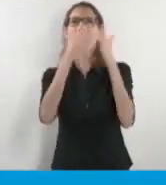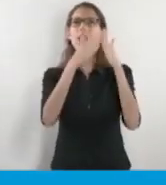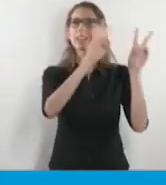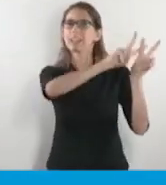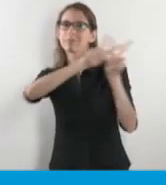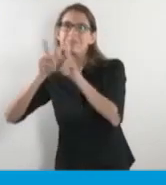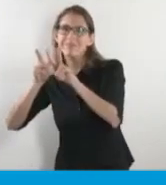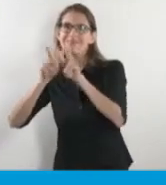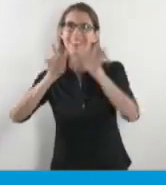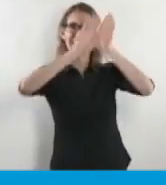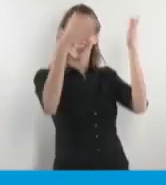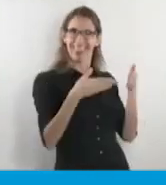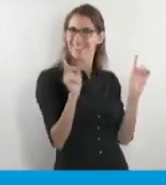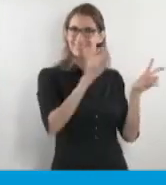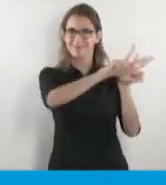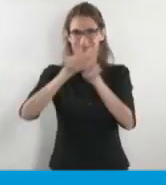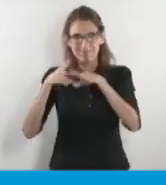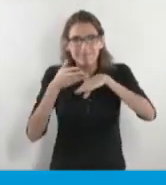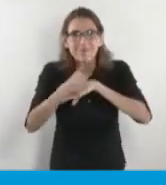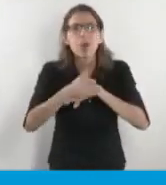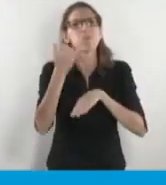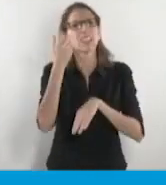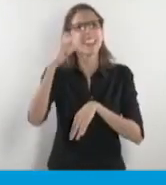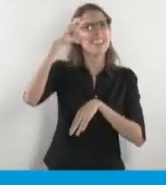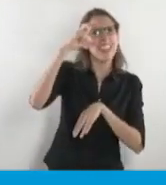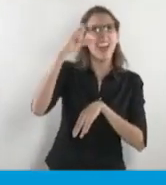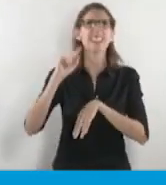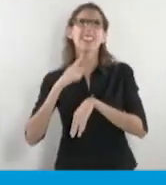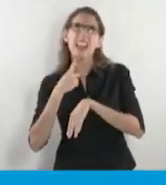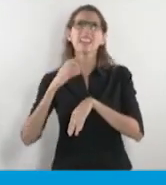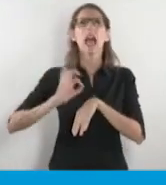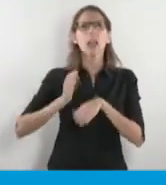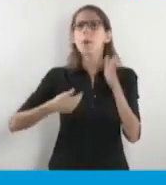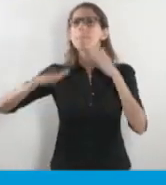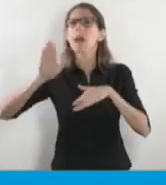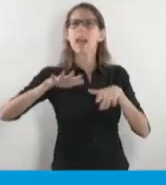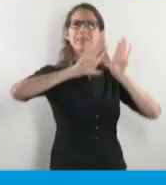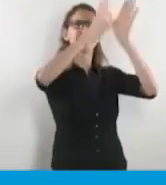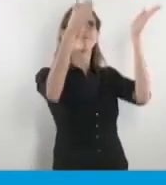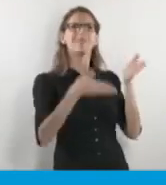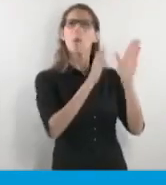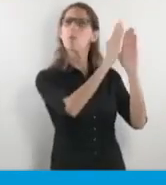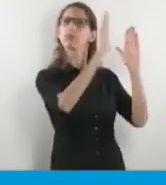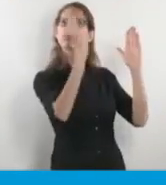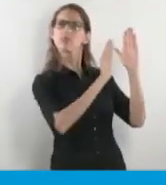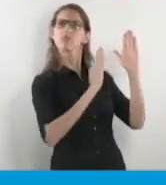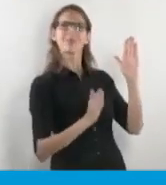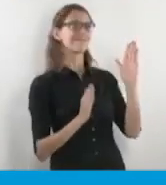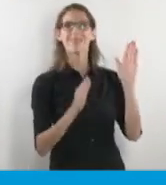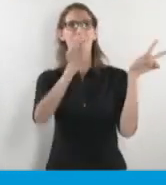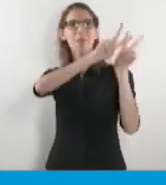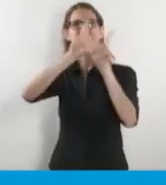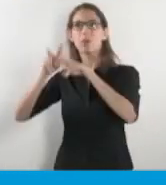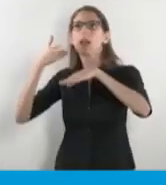10 13 años que trabajo en más en ese perfil de bibliotecas virtuales así que en algún punto esta